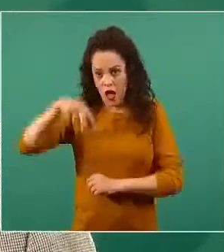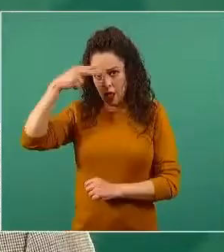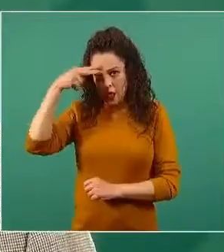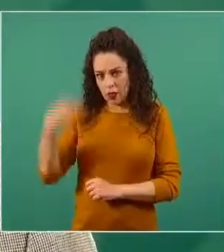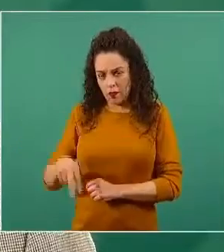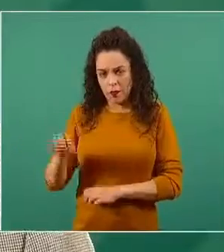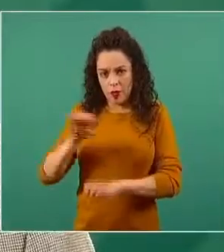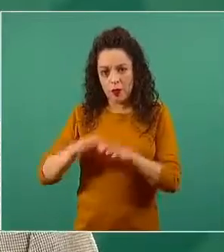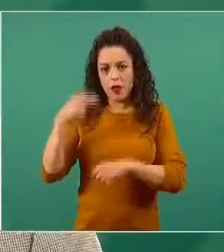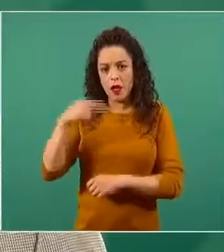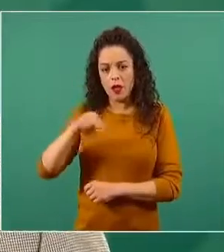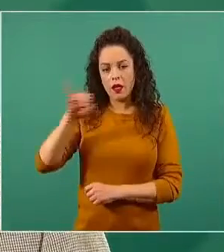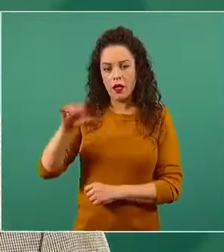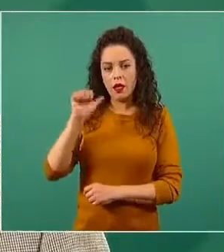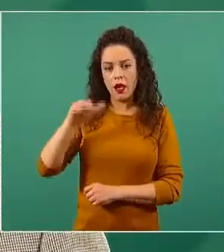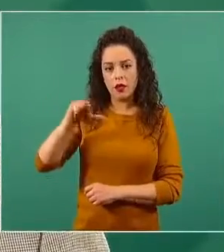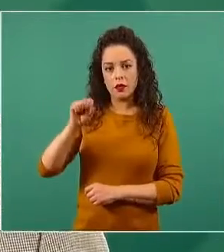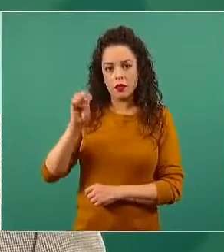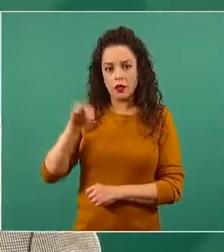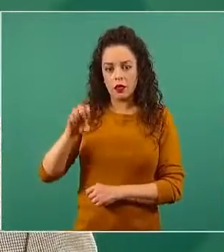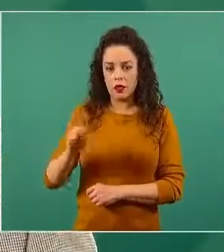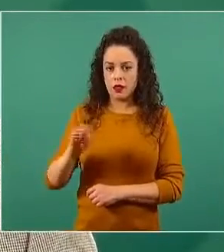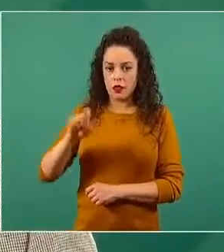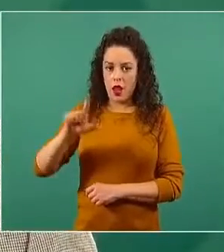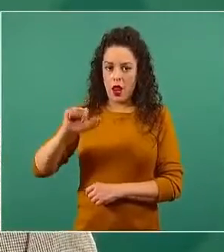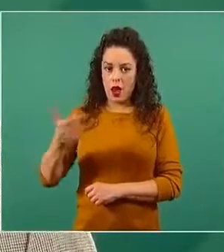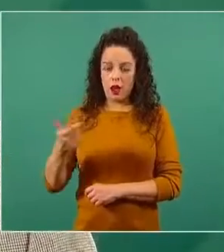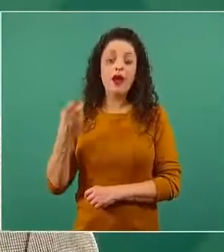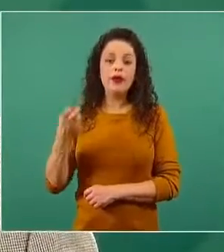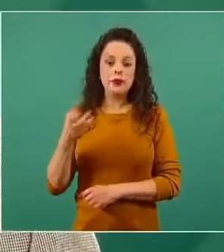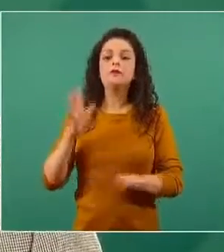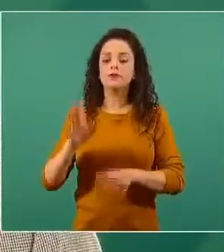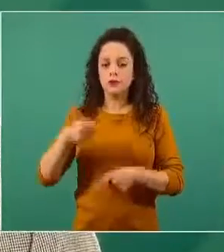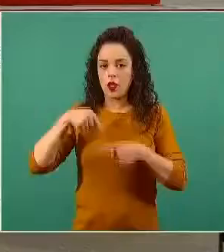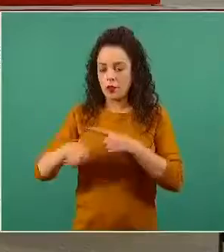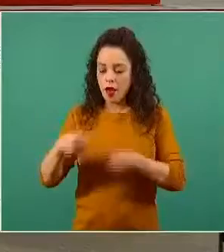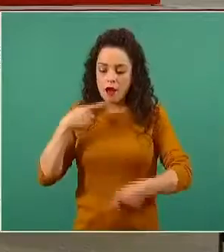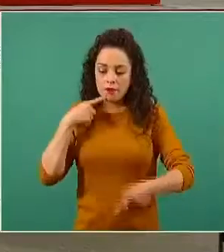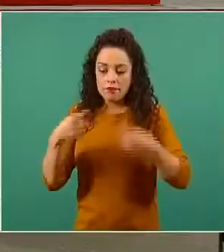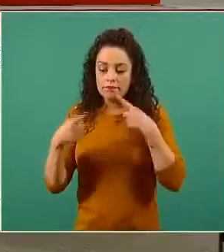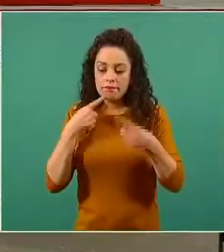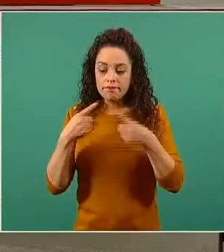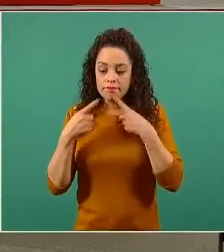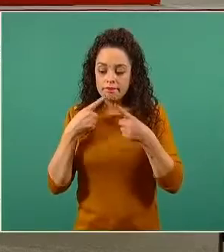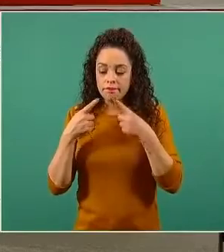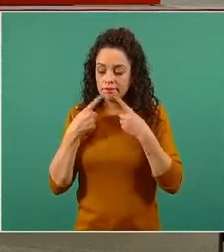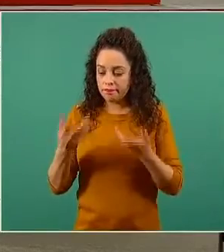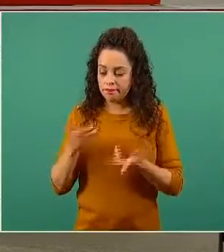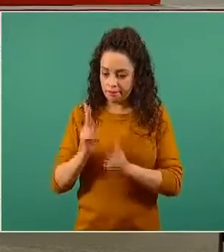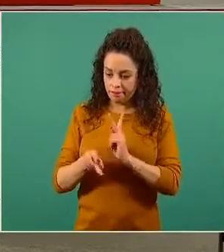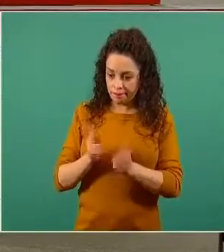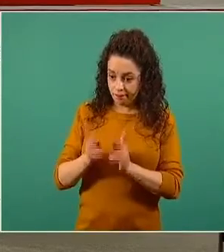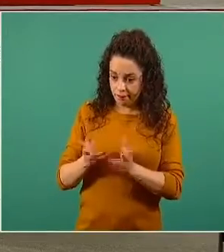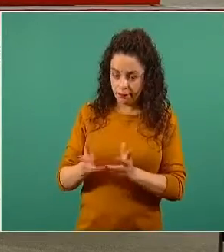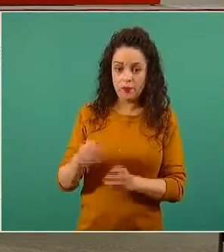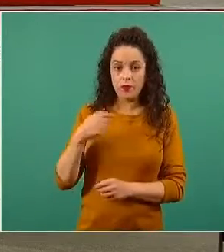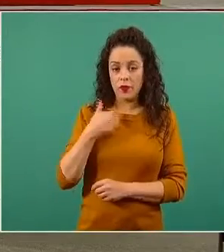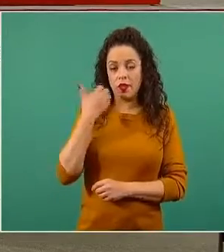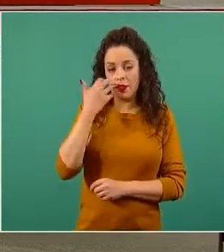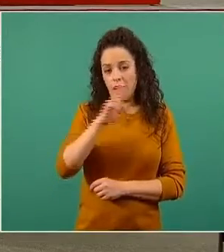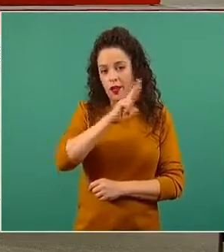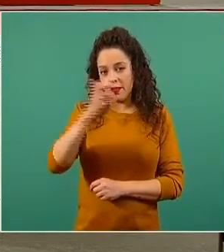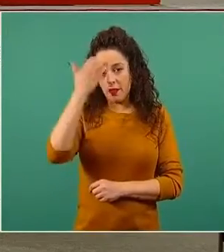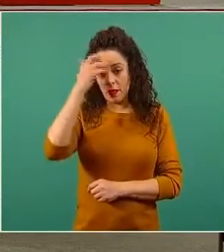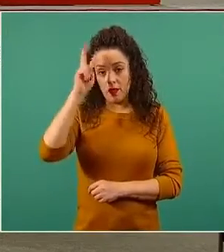empresa que se llama Janssen Cilag, entramos en conversaciones. Y quiero además aprovechar públicamente para reconocer la